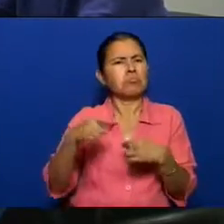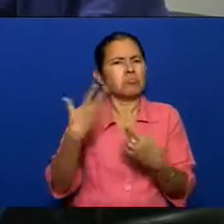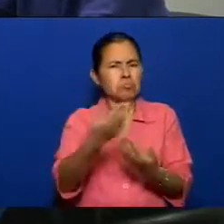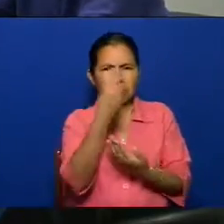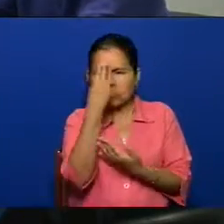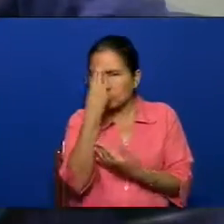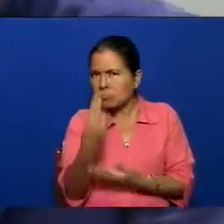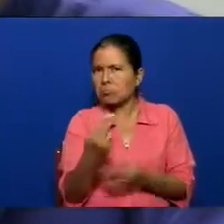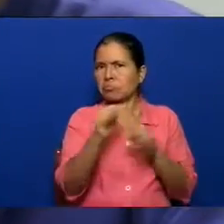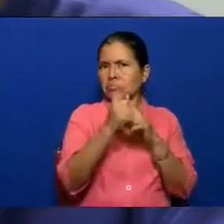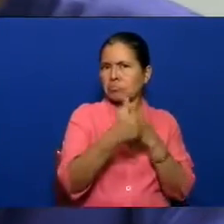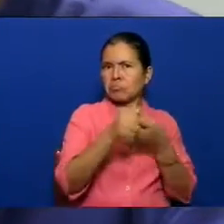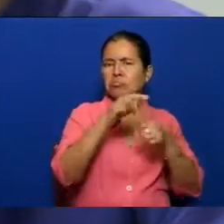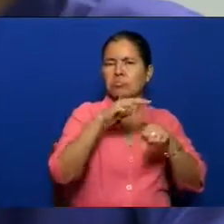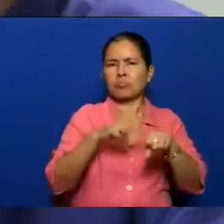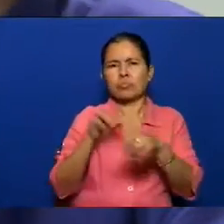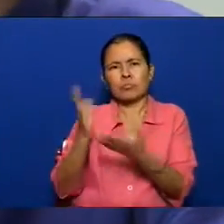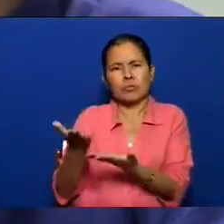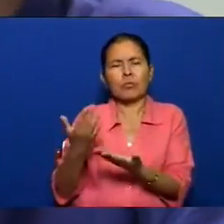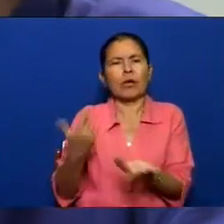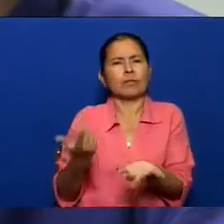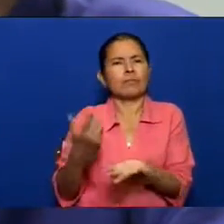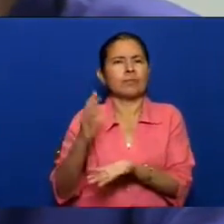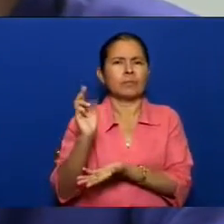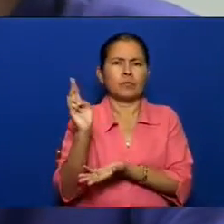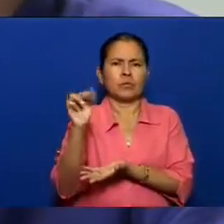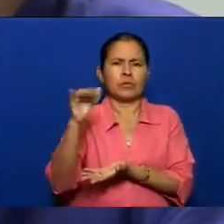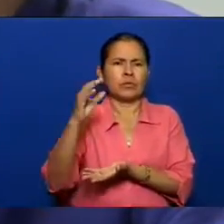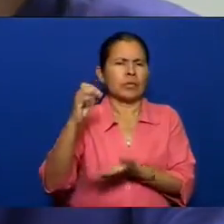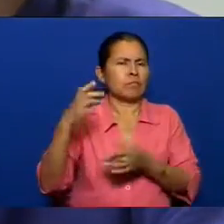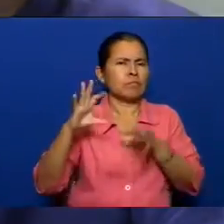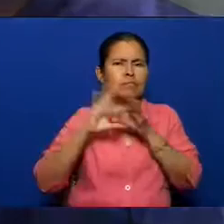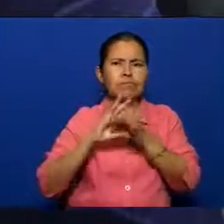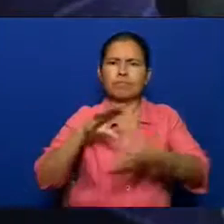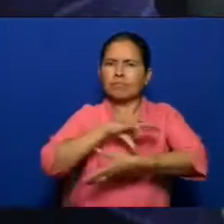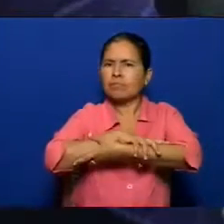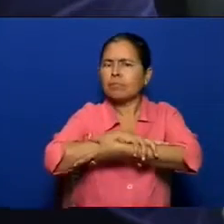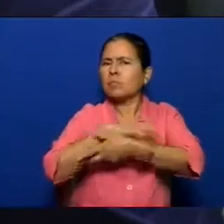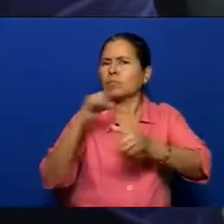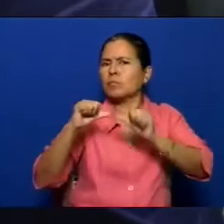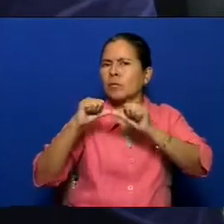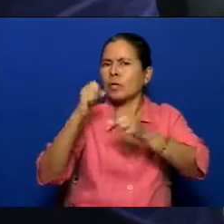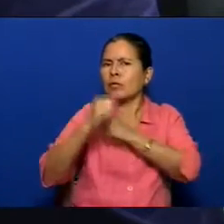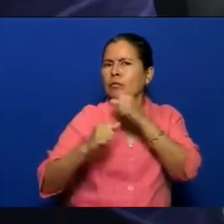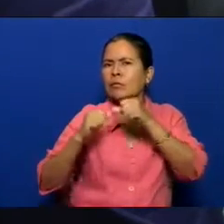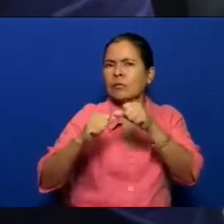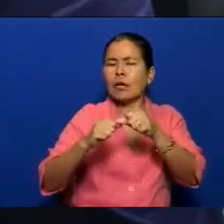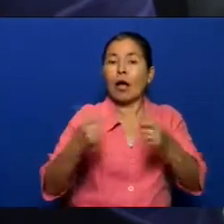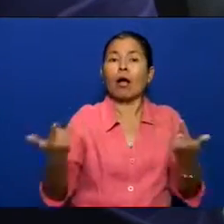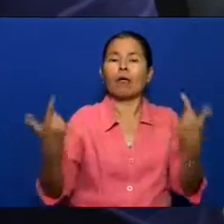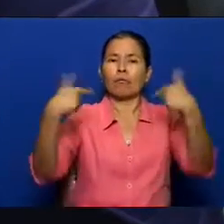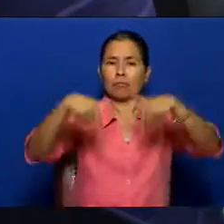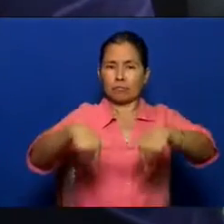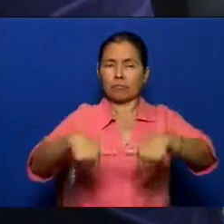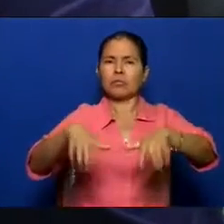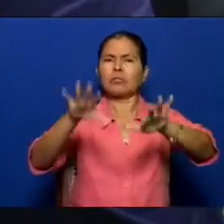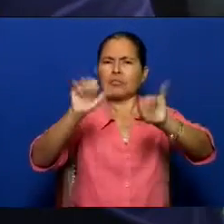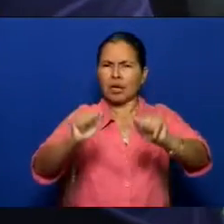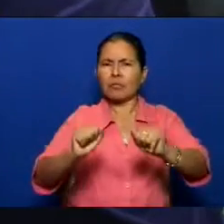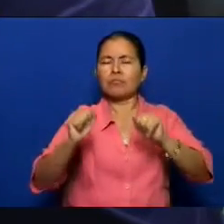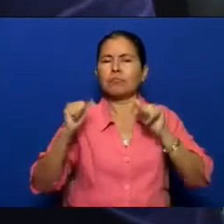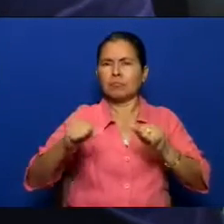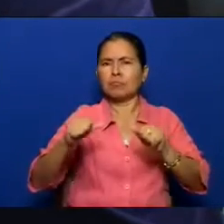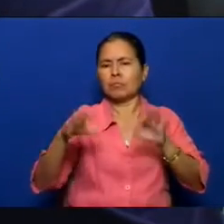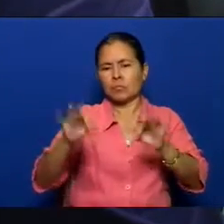Asamblea Nacional ha honrado su palabra y hemos trabajado mano a mano en estos años. Ahora lo que vamos a hacer es a formalizar, a